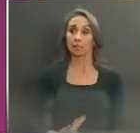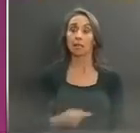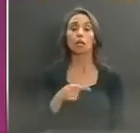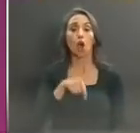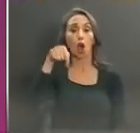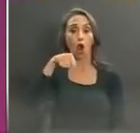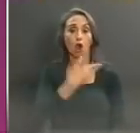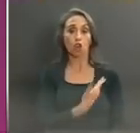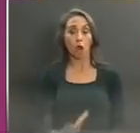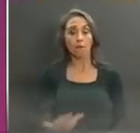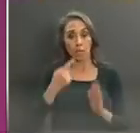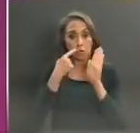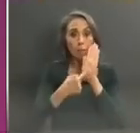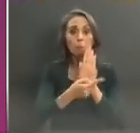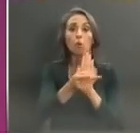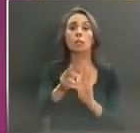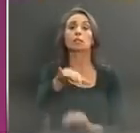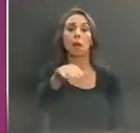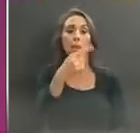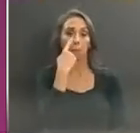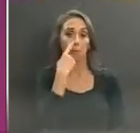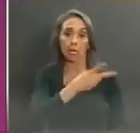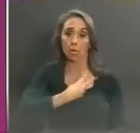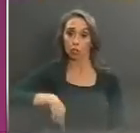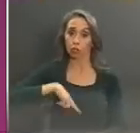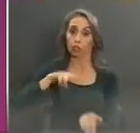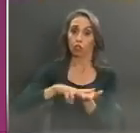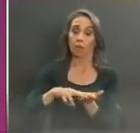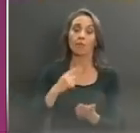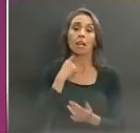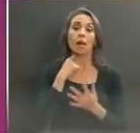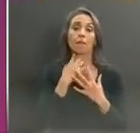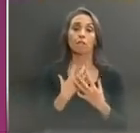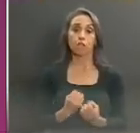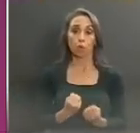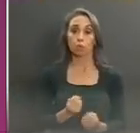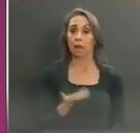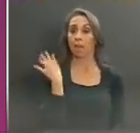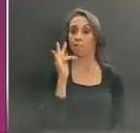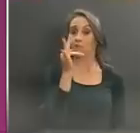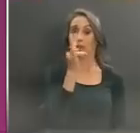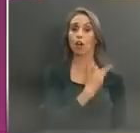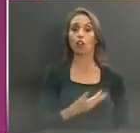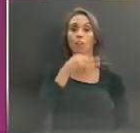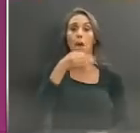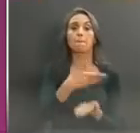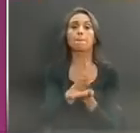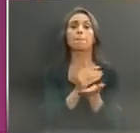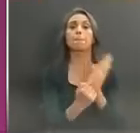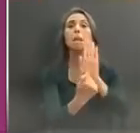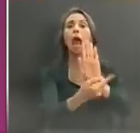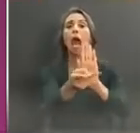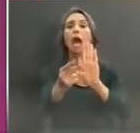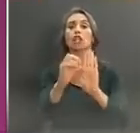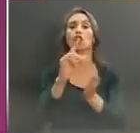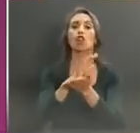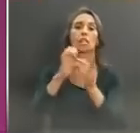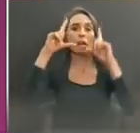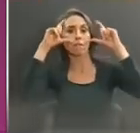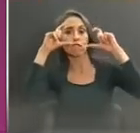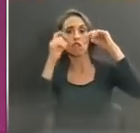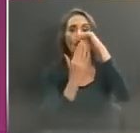como gran muestra, mire, esto para nosotros de verdad es frustrante. En febrero dicen Plan Colchane, uh-huh. Y salen fotografías,